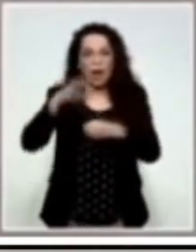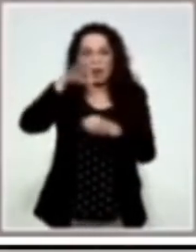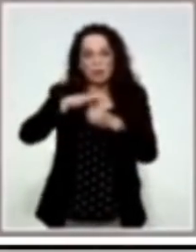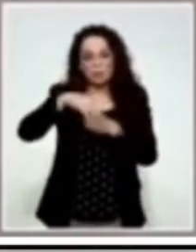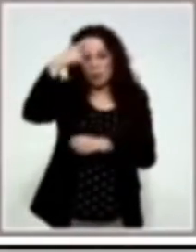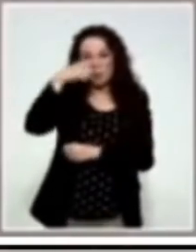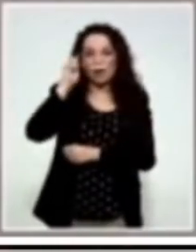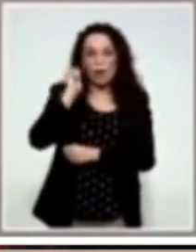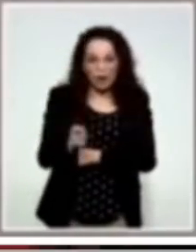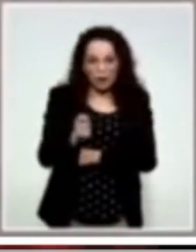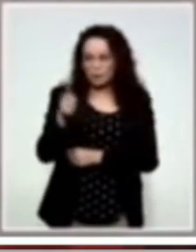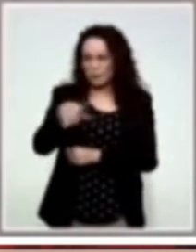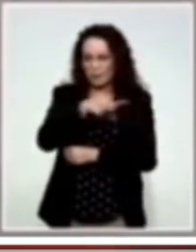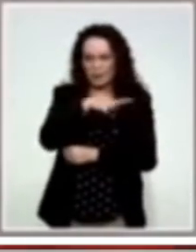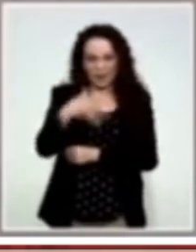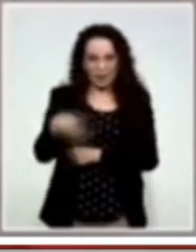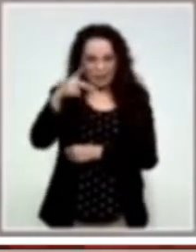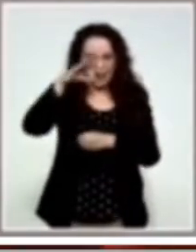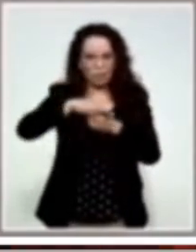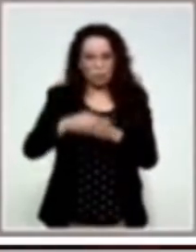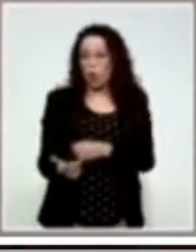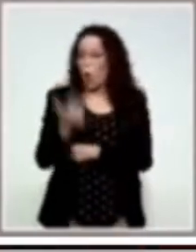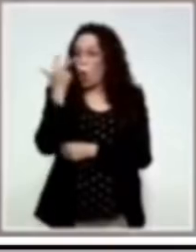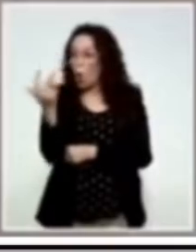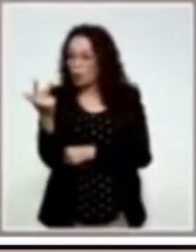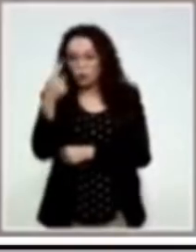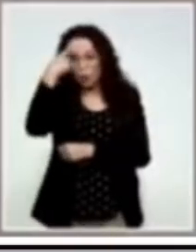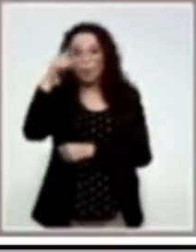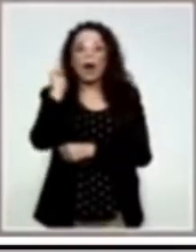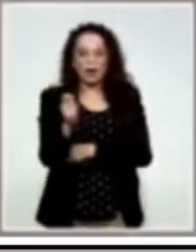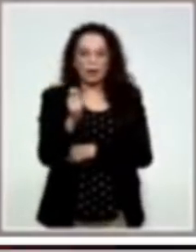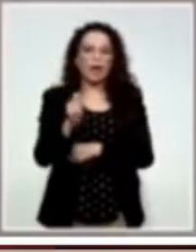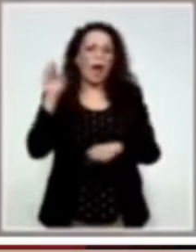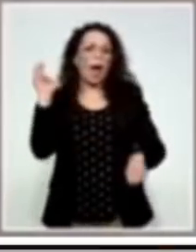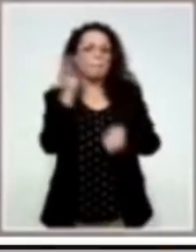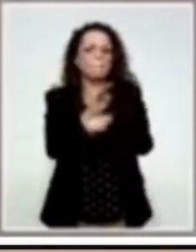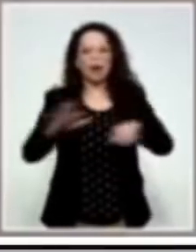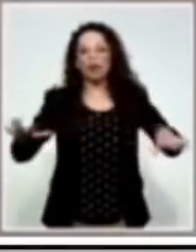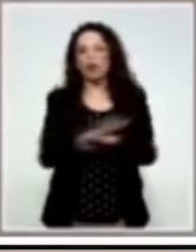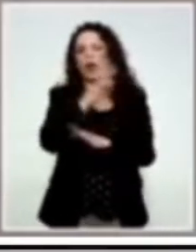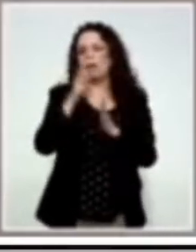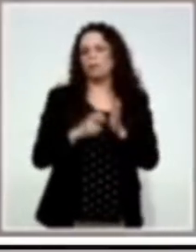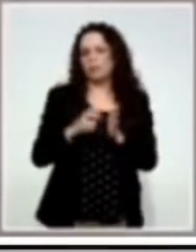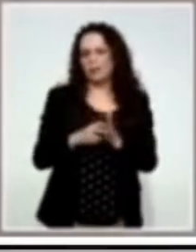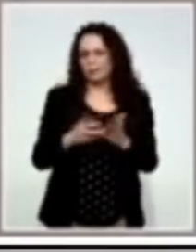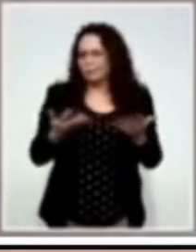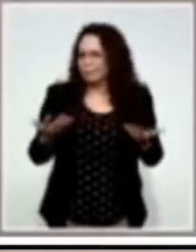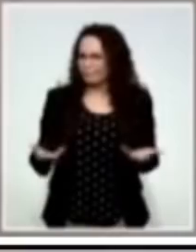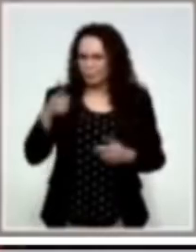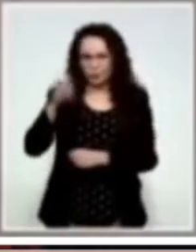y Constitucional con 8 votos en la reforma al amparo. Sí, Entonces, son